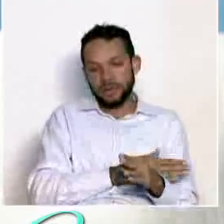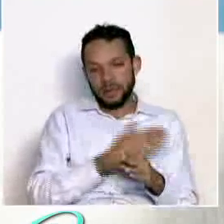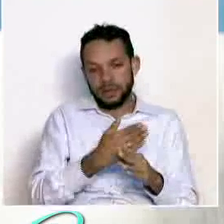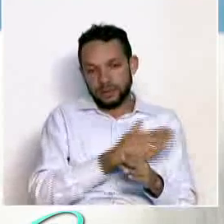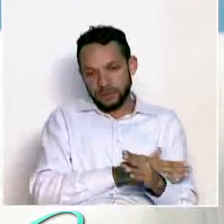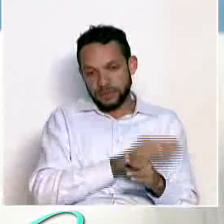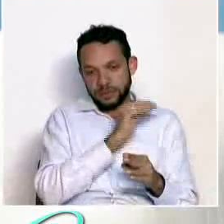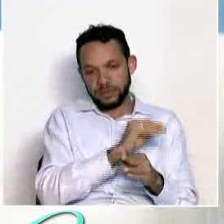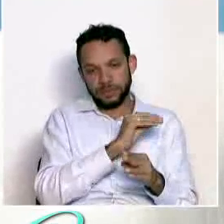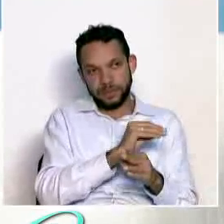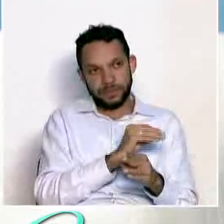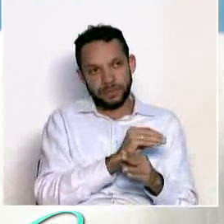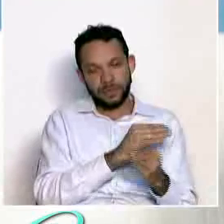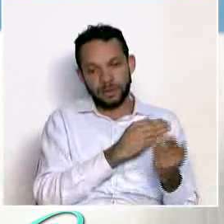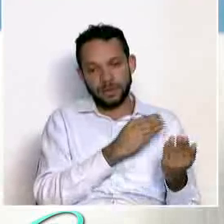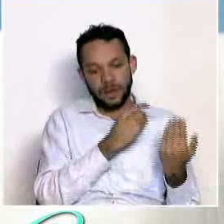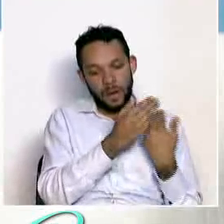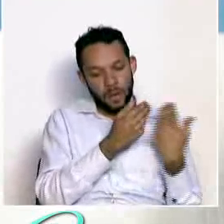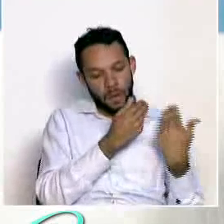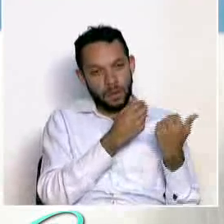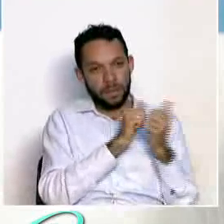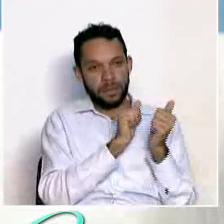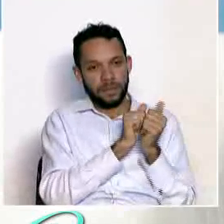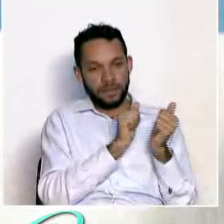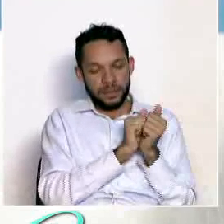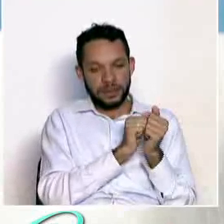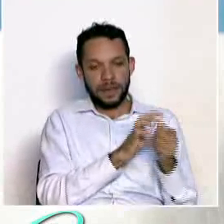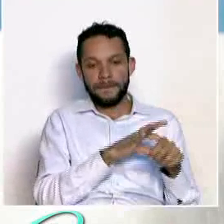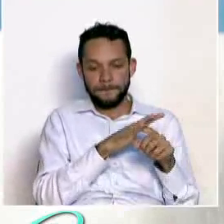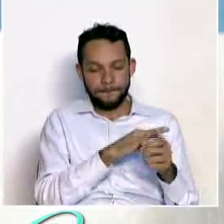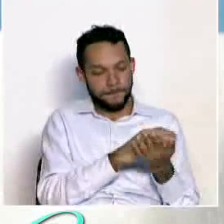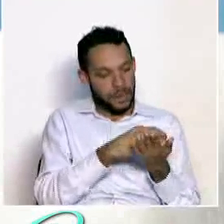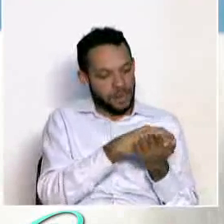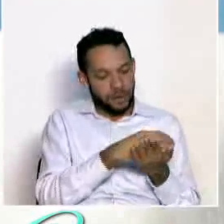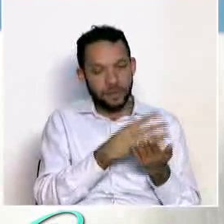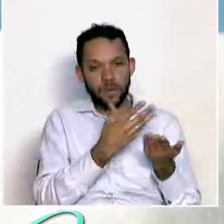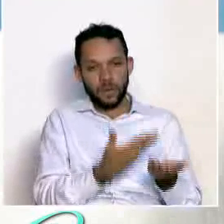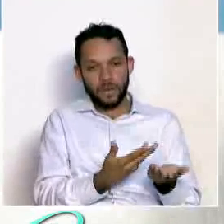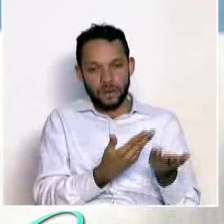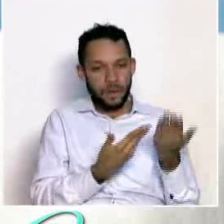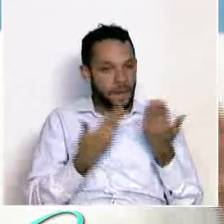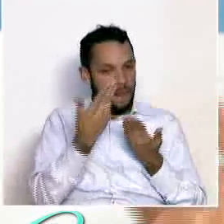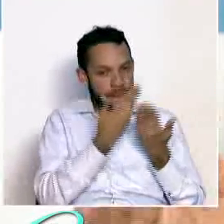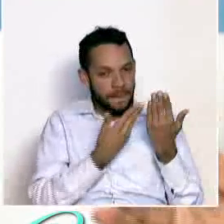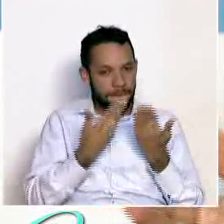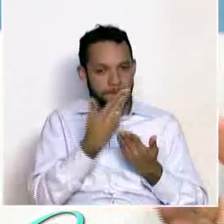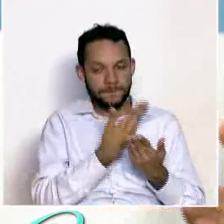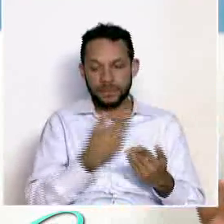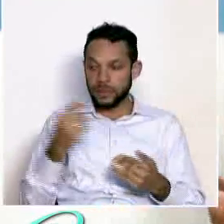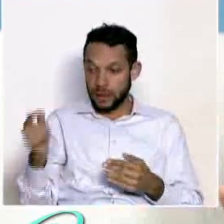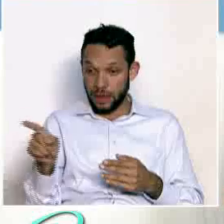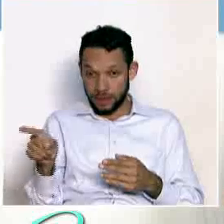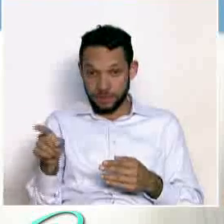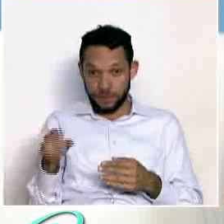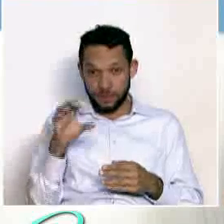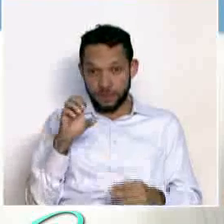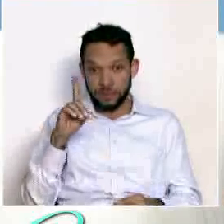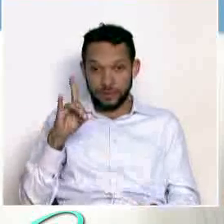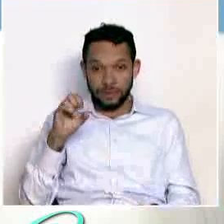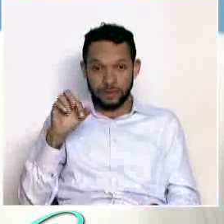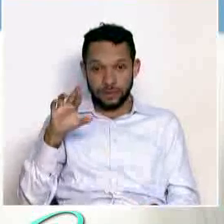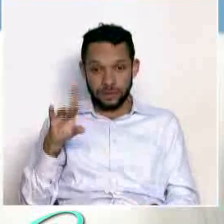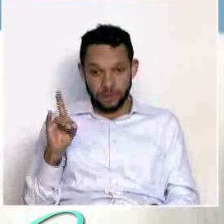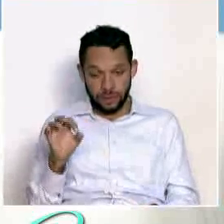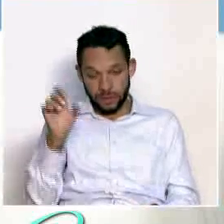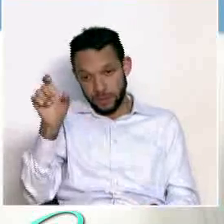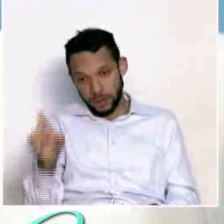proceso de acompañamiento terapéutico del terapeuta, en este caso del doctor Eduardo,